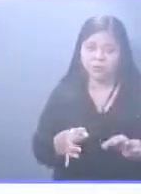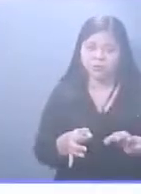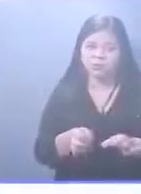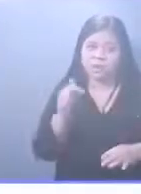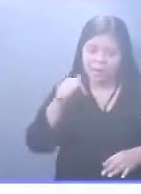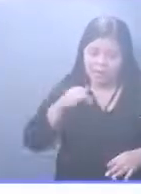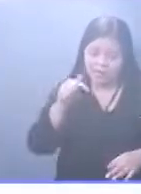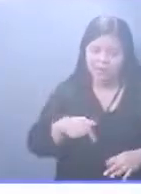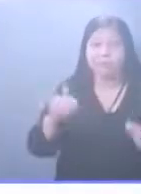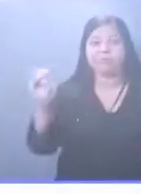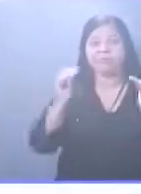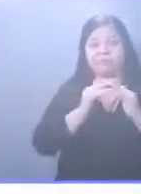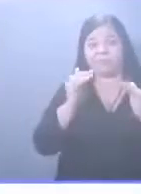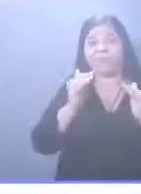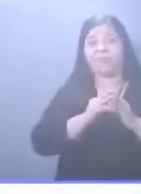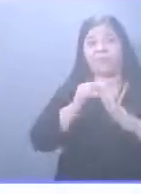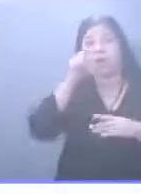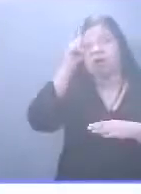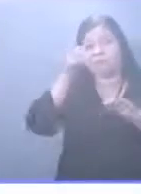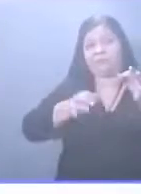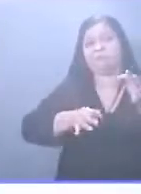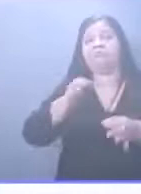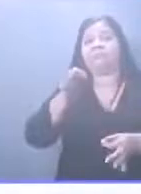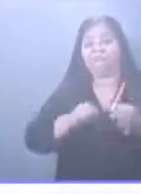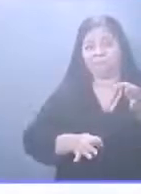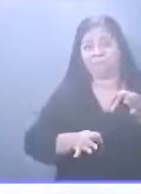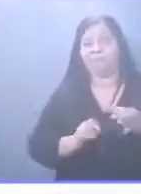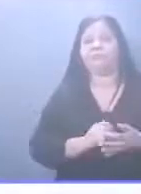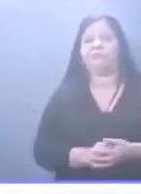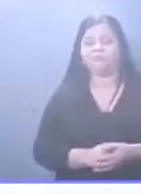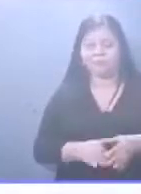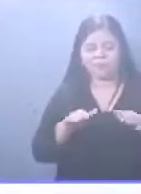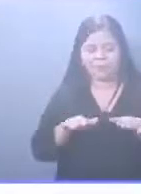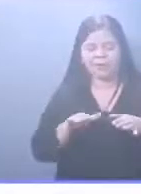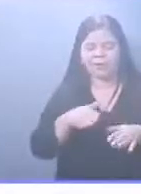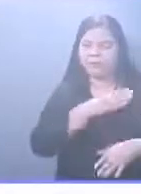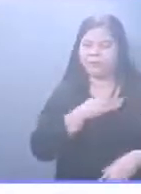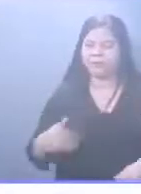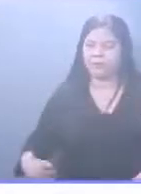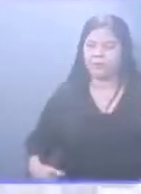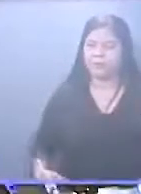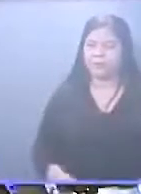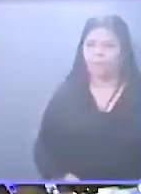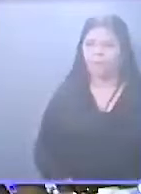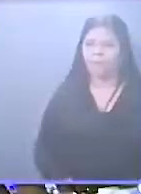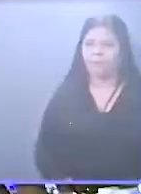de aquí y también ante la justicia de arriba. Gracias, presidente.